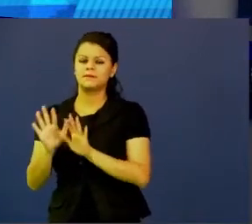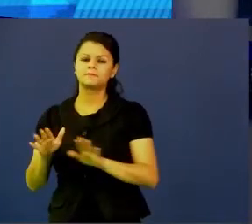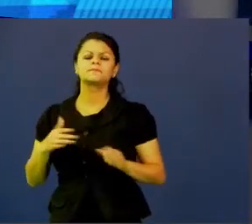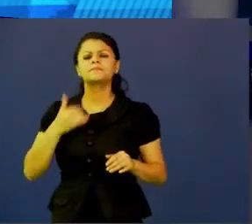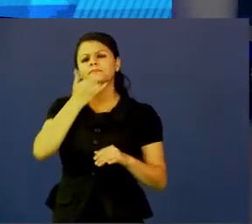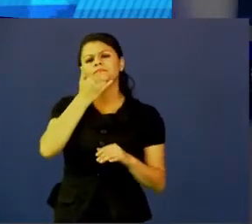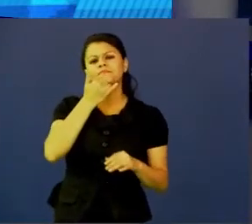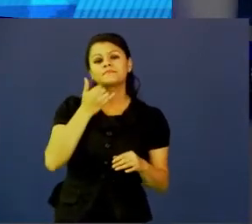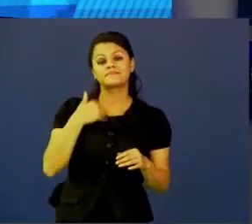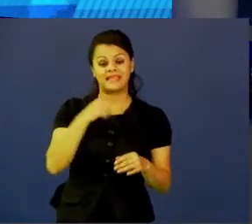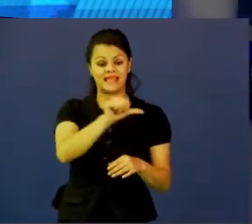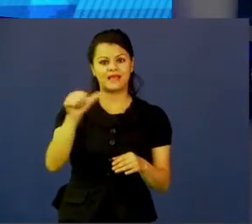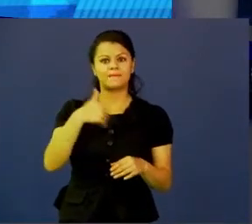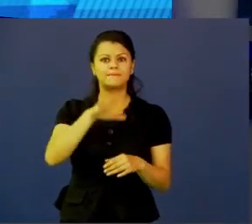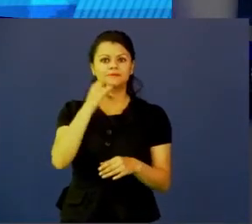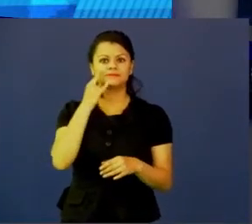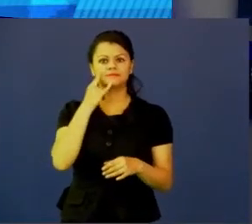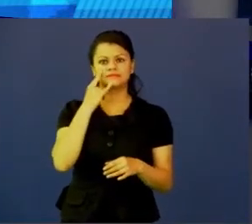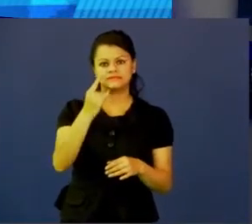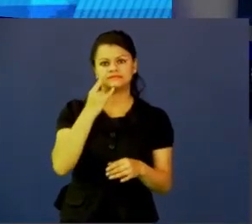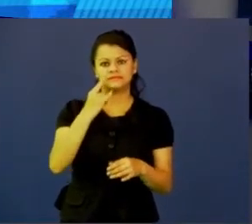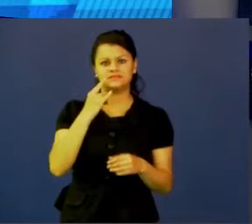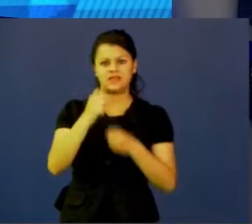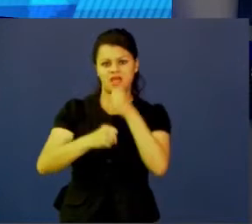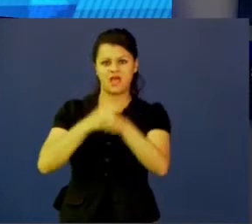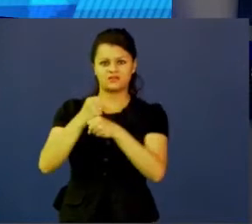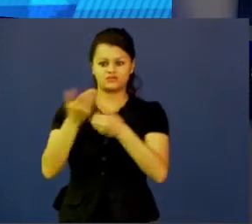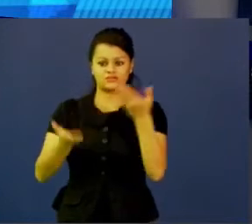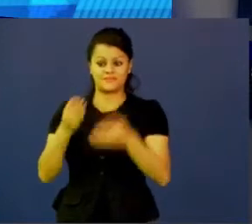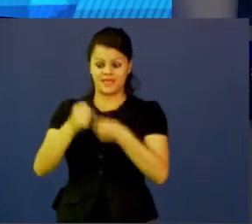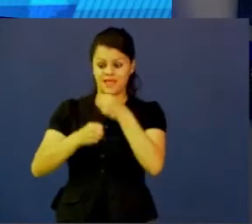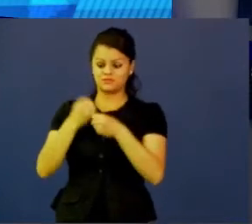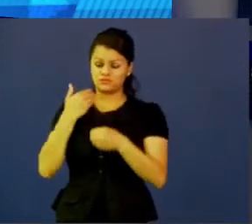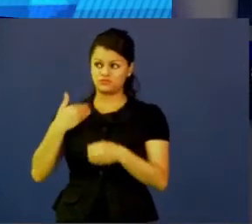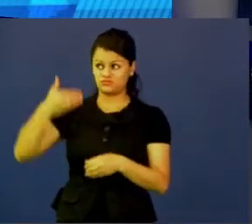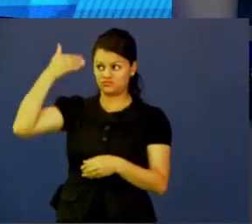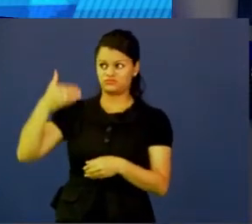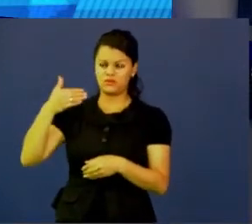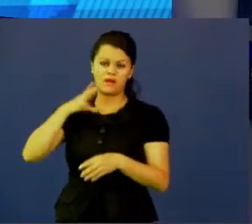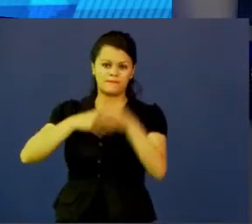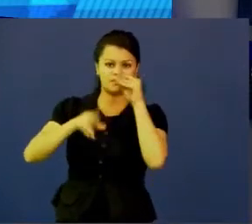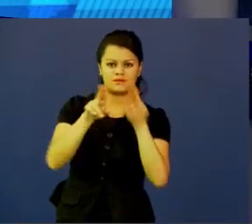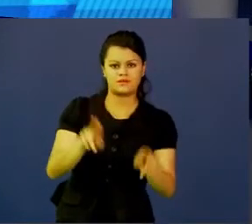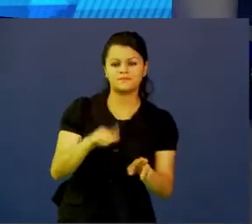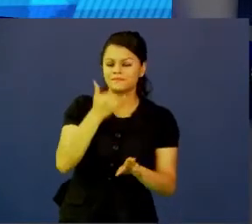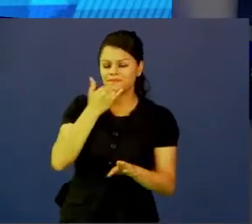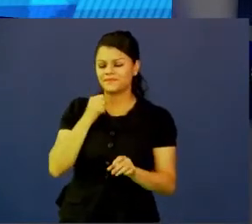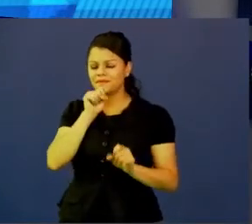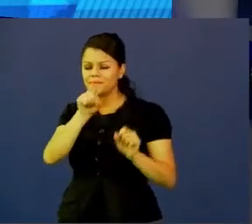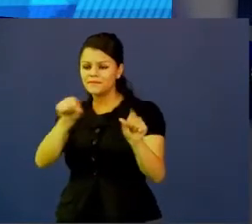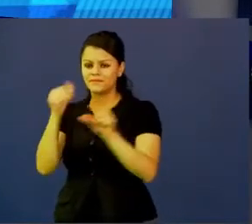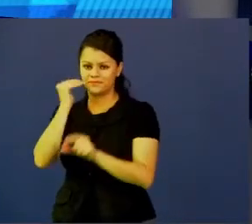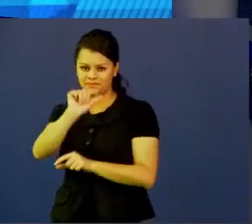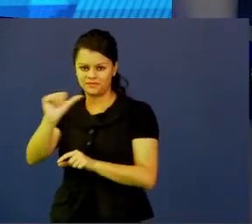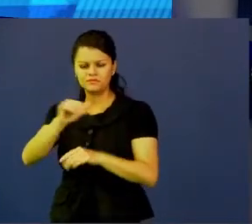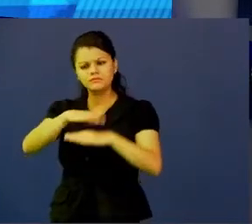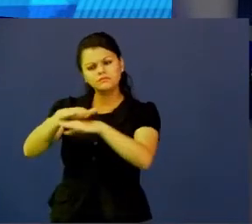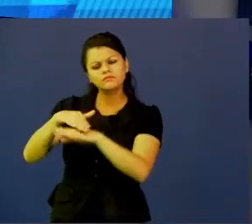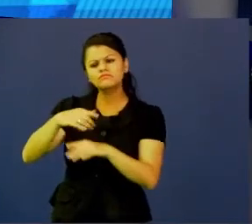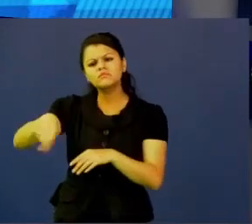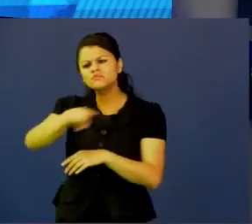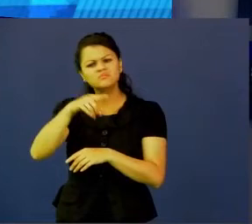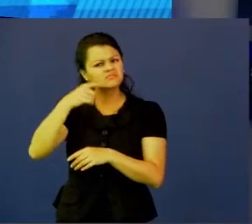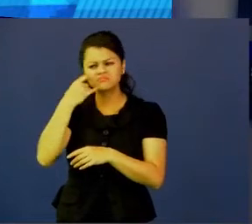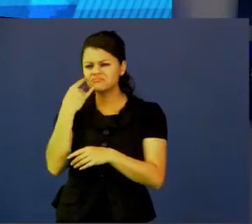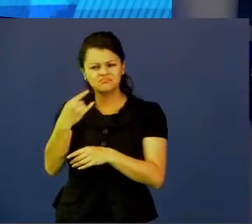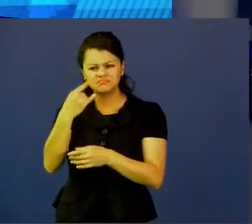nos importa más a la hora de aprender internet. Resulta que cuando le preguntamos a las mujeres, bueno, pero ustedes ¿por qué no aprenden internet?